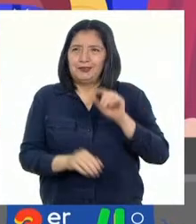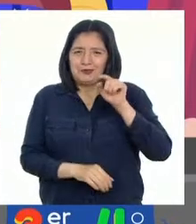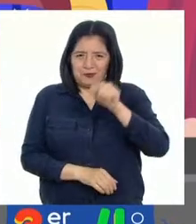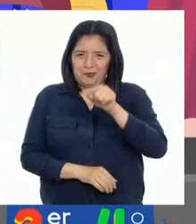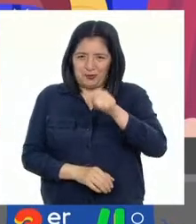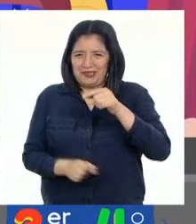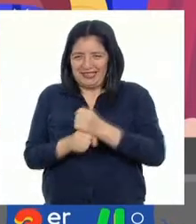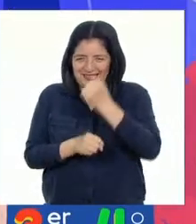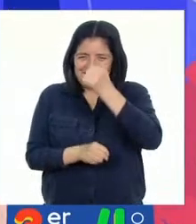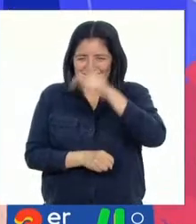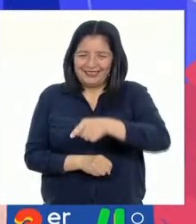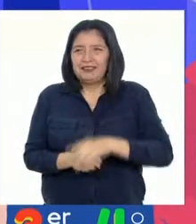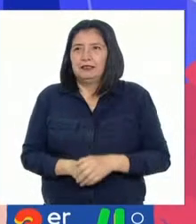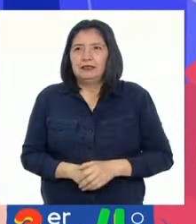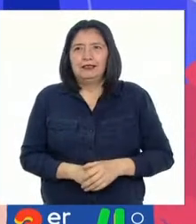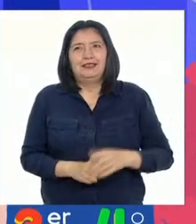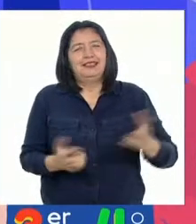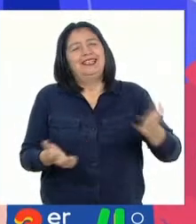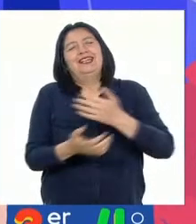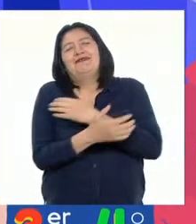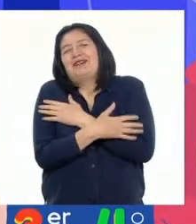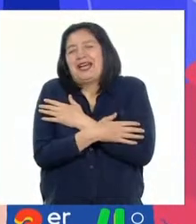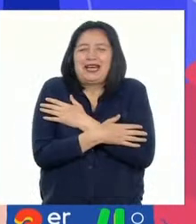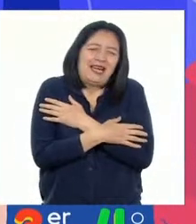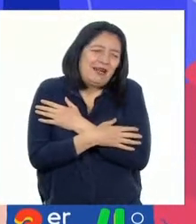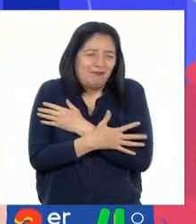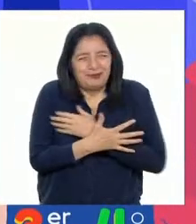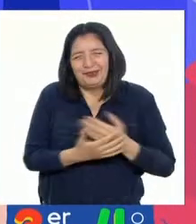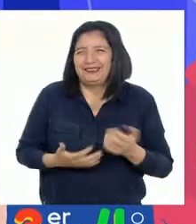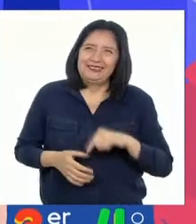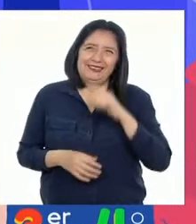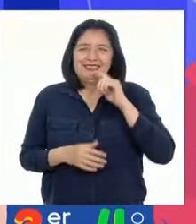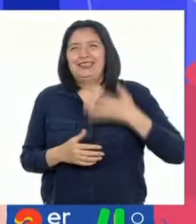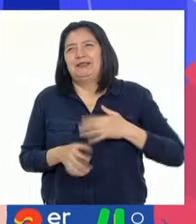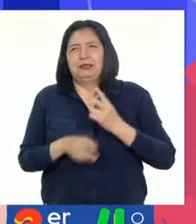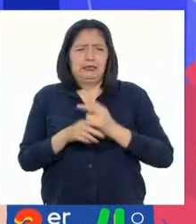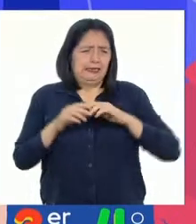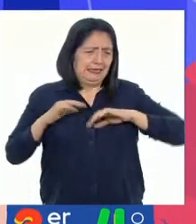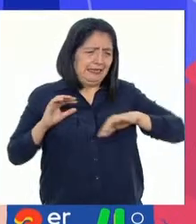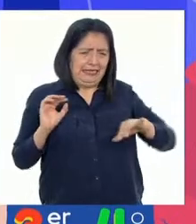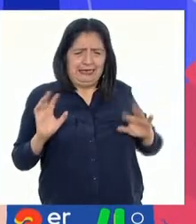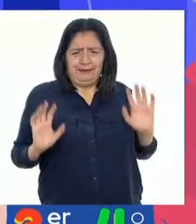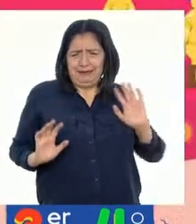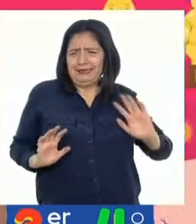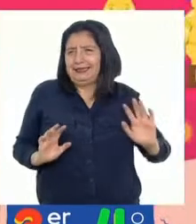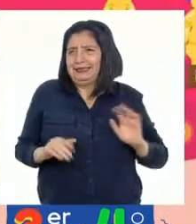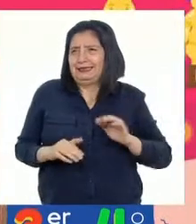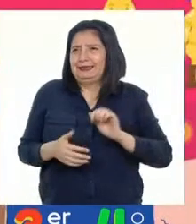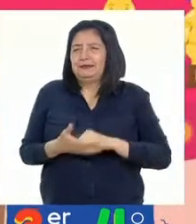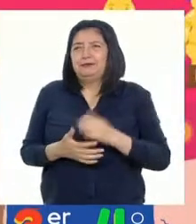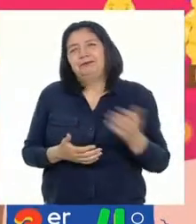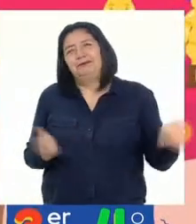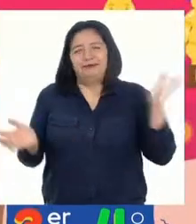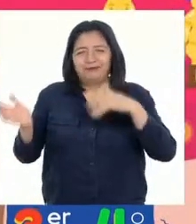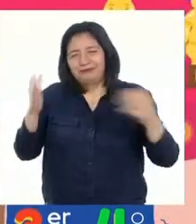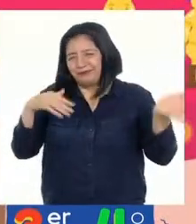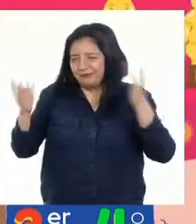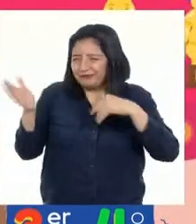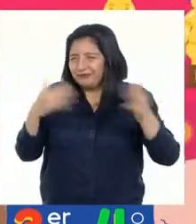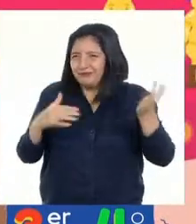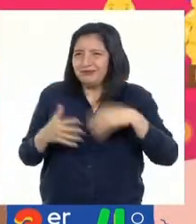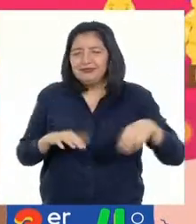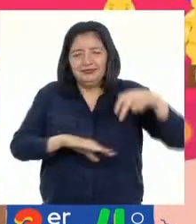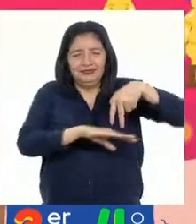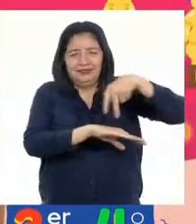Usted es la ganadora. ¡La amamos, señora Vizcacha! ¡Déjenme en paz! Vengan todas y todos